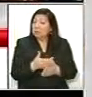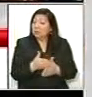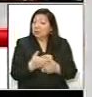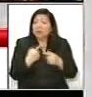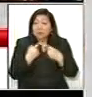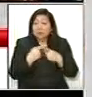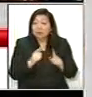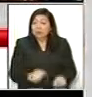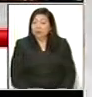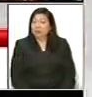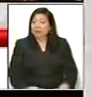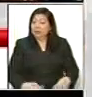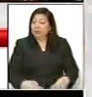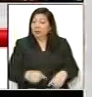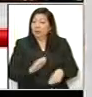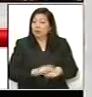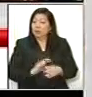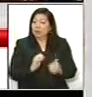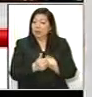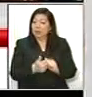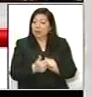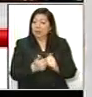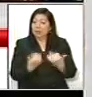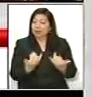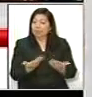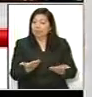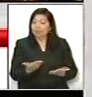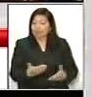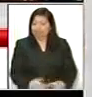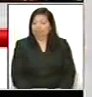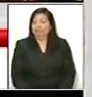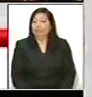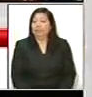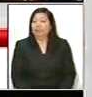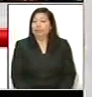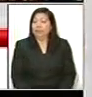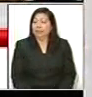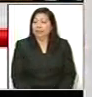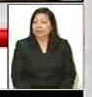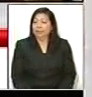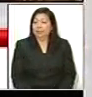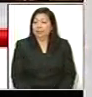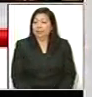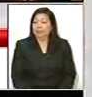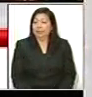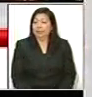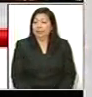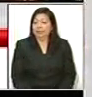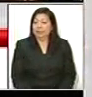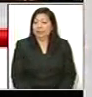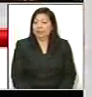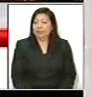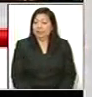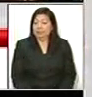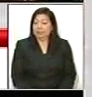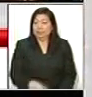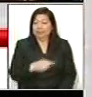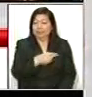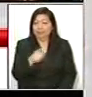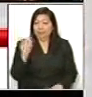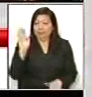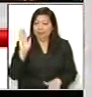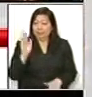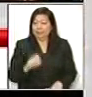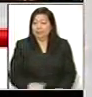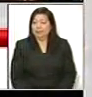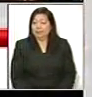e informarse del debate sobre la reforma que se está dando. Los señores congresistas que estén a favor de esa invitación, sírvanse levantar la mano